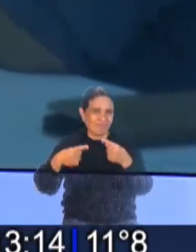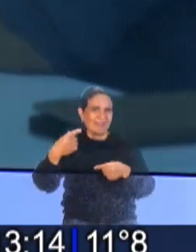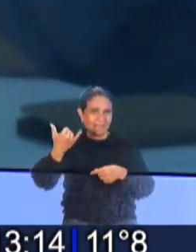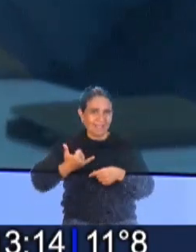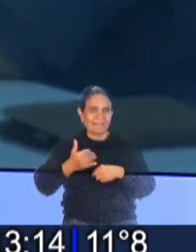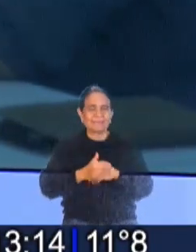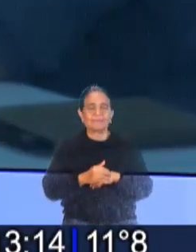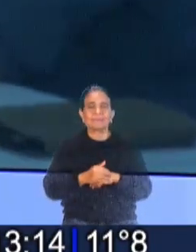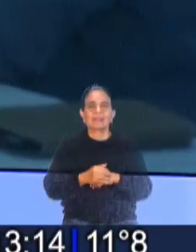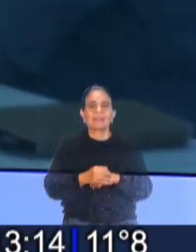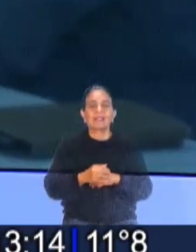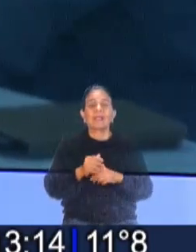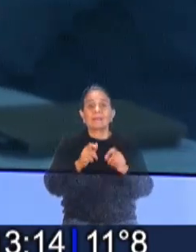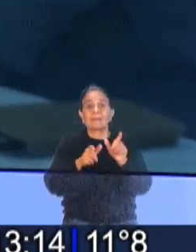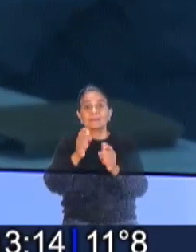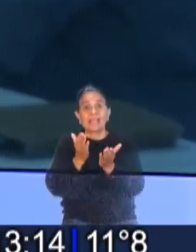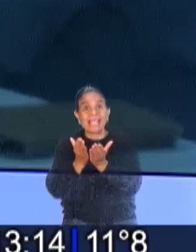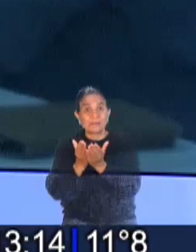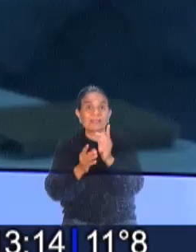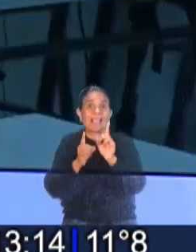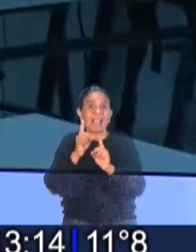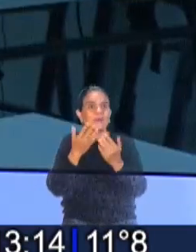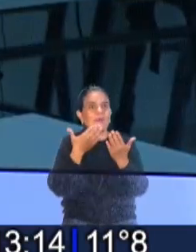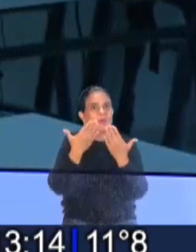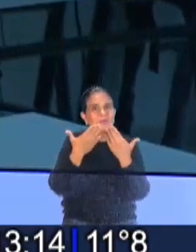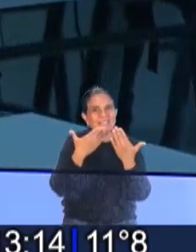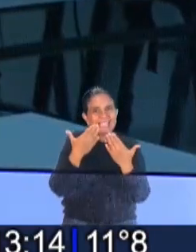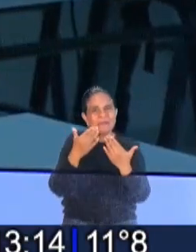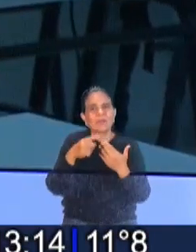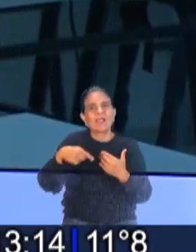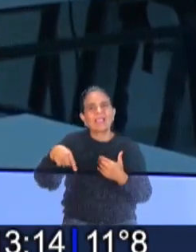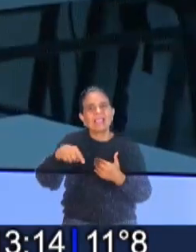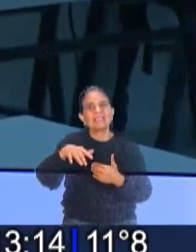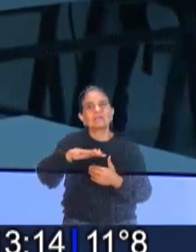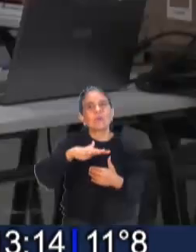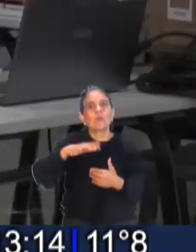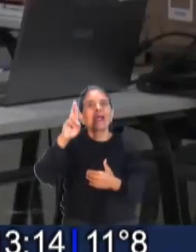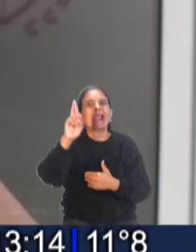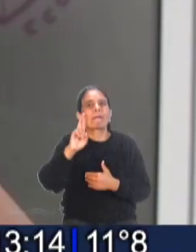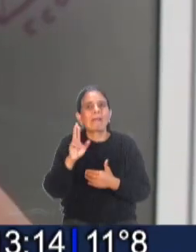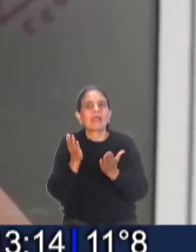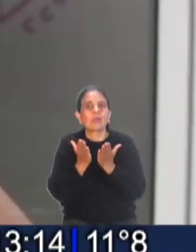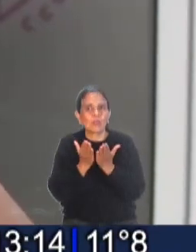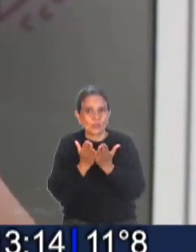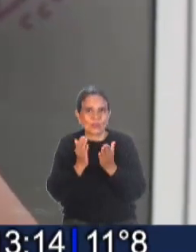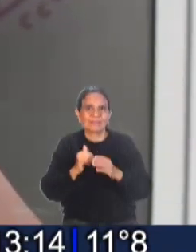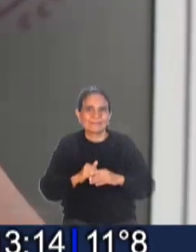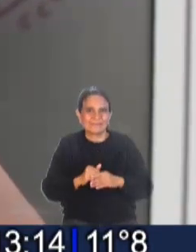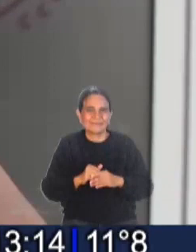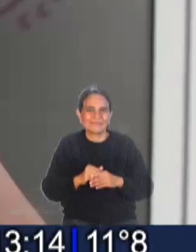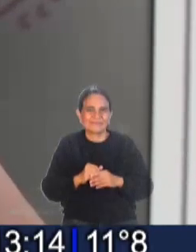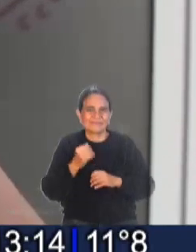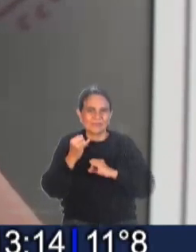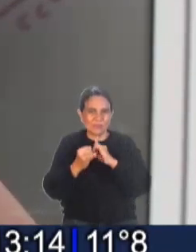con algunos estudiantes que están cursando en esta oportunidad en la sede de la Villa de Merlo. Estoy